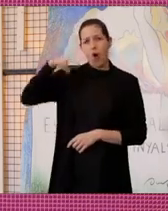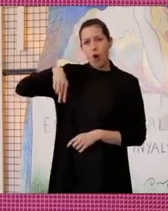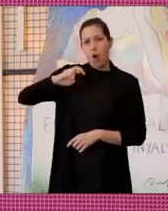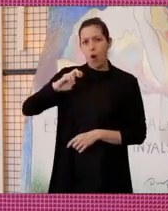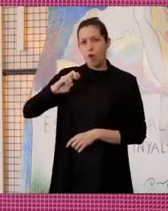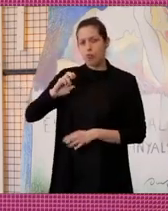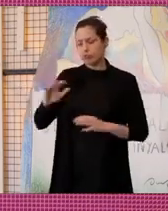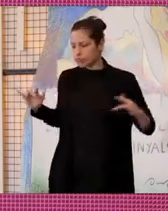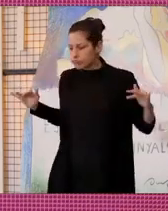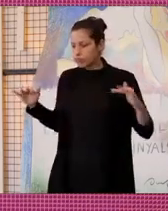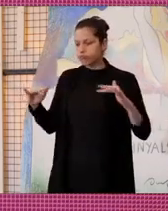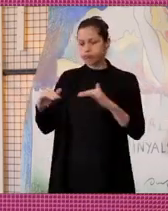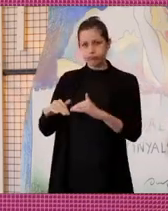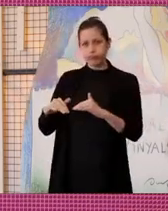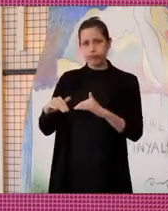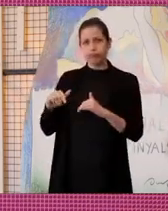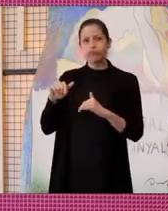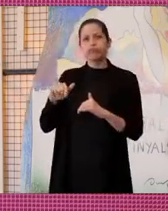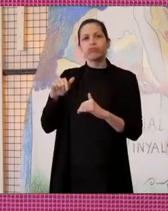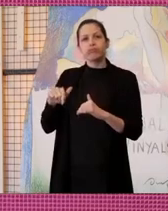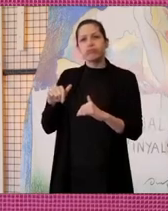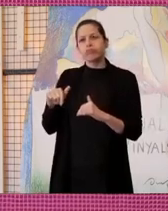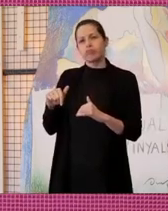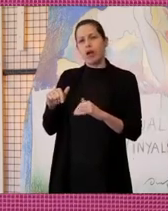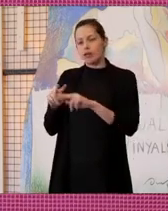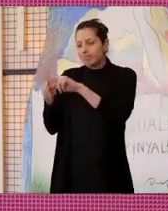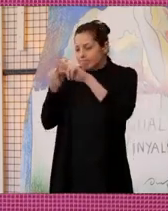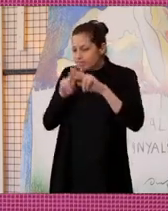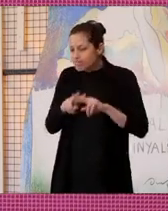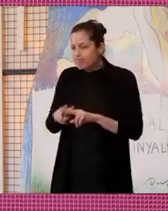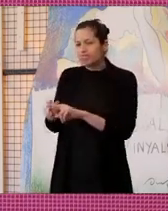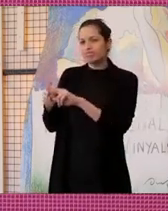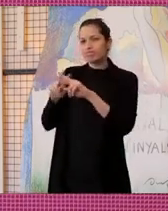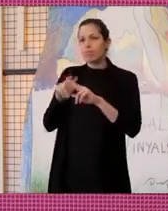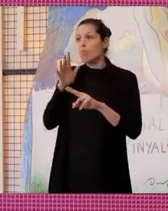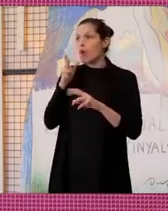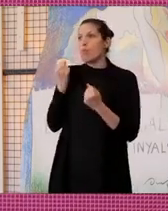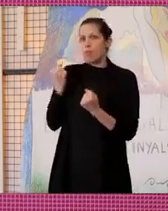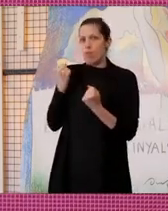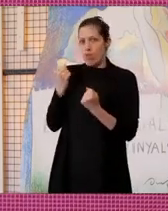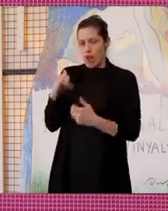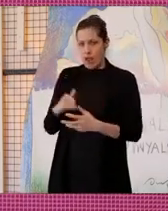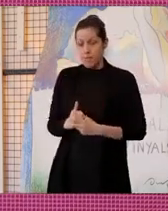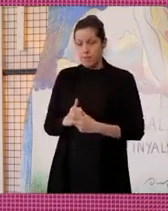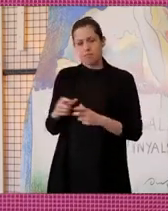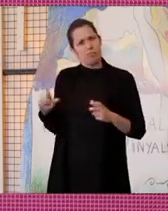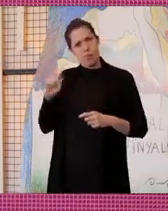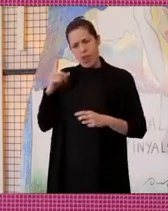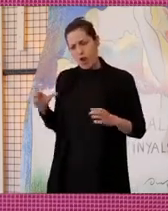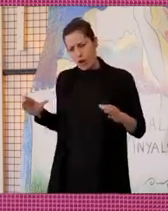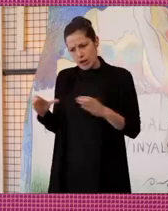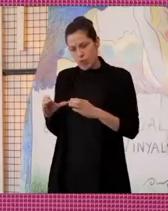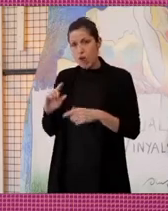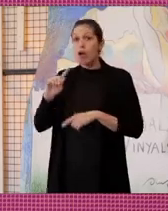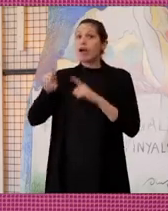y fuerza en aprobar aquellas cuestiones y luego fuimos al Consejo de